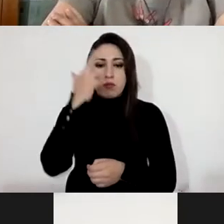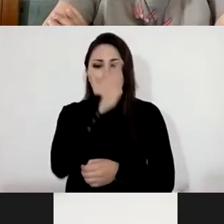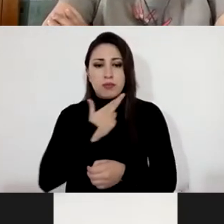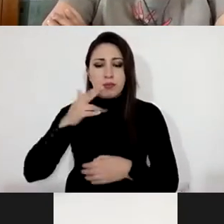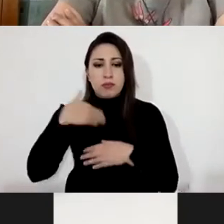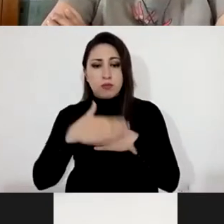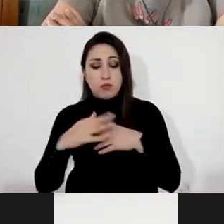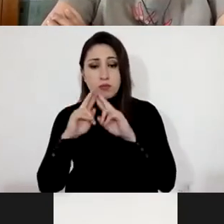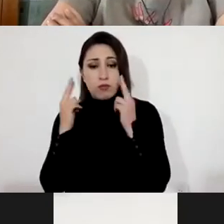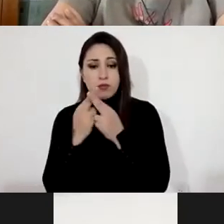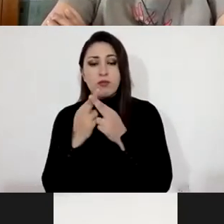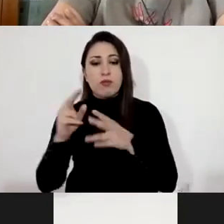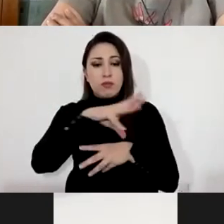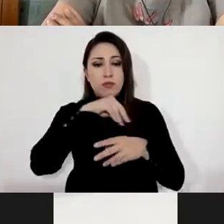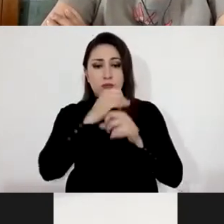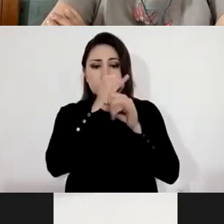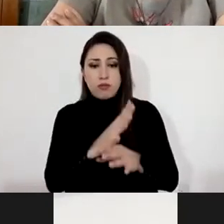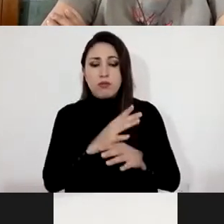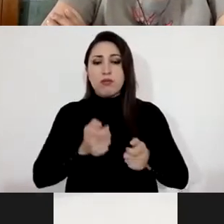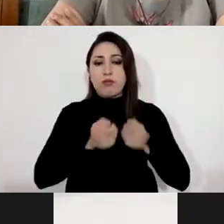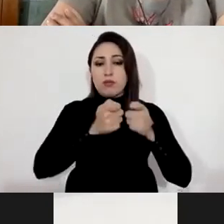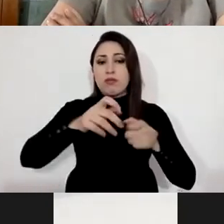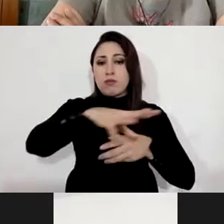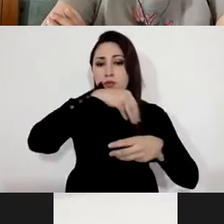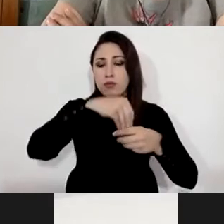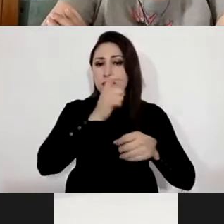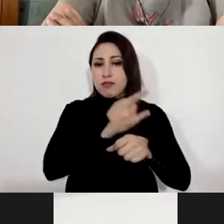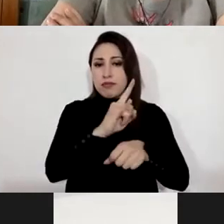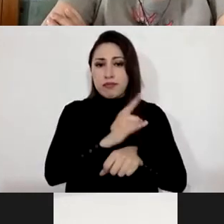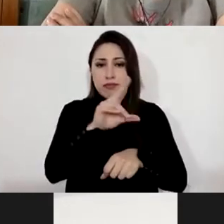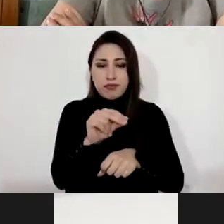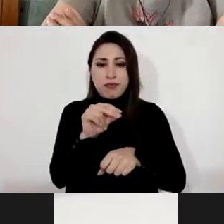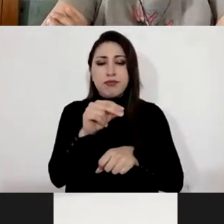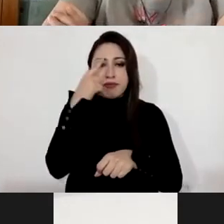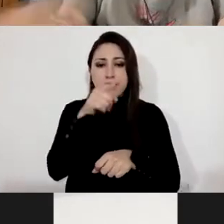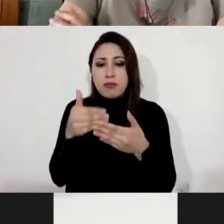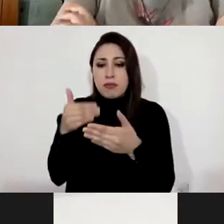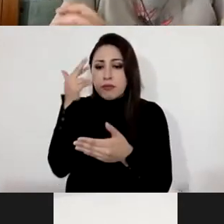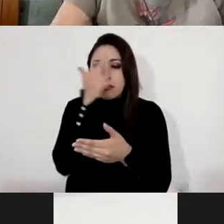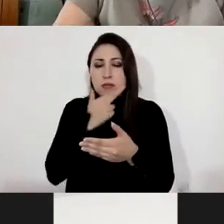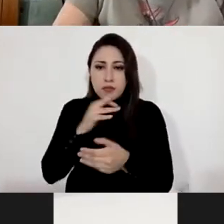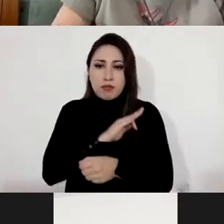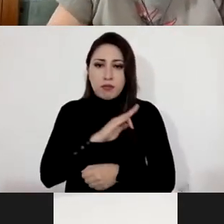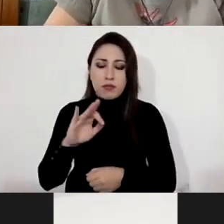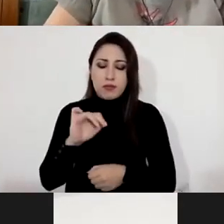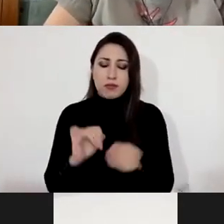usted para que en futuras ocasiones se pueda dar la mayor cantidad de tiempo posible para su análisis de los puntos a desahogar.